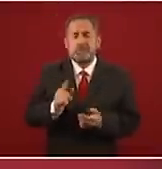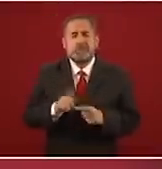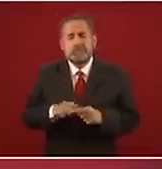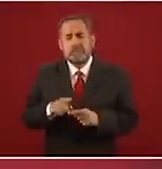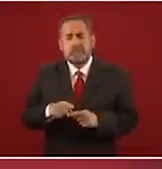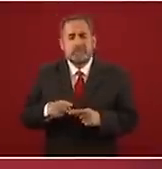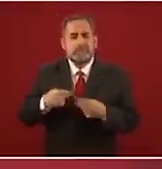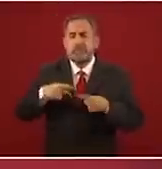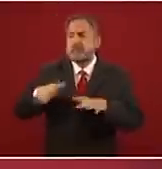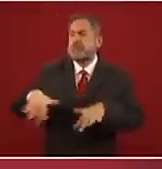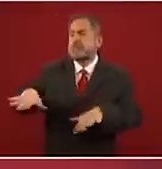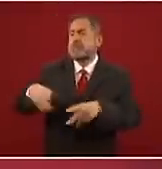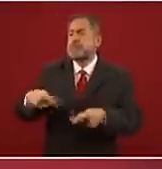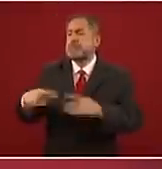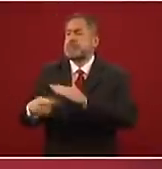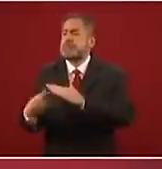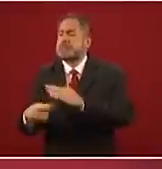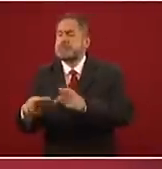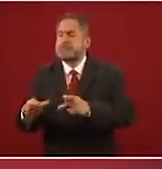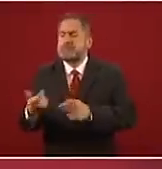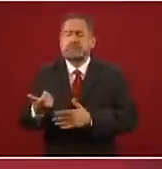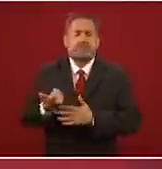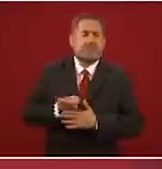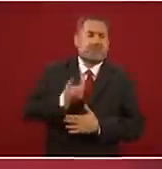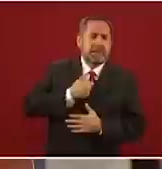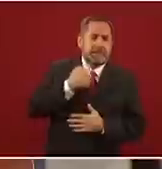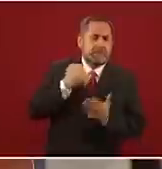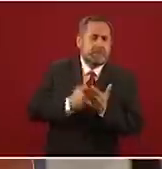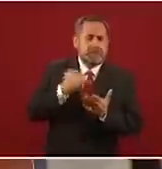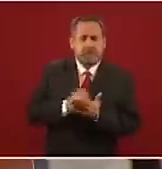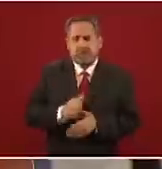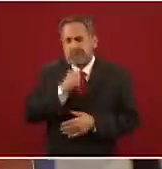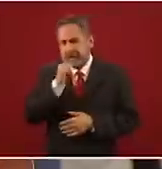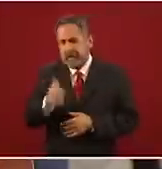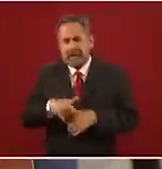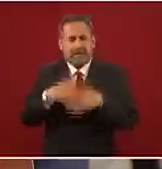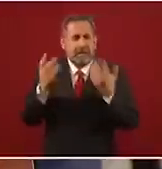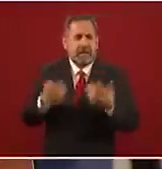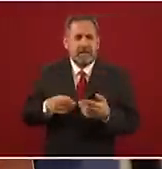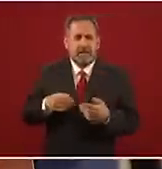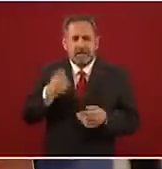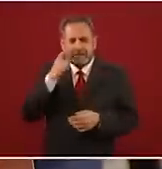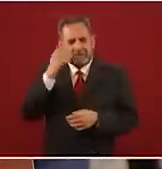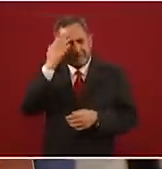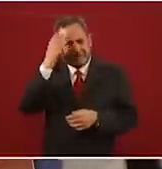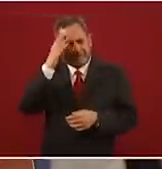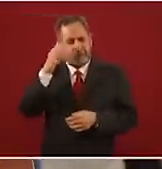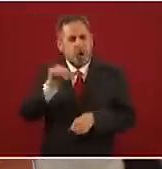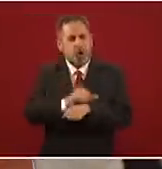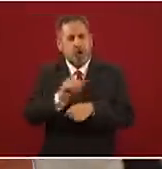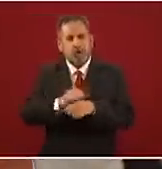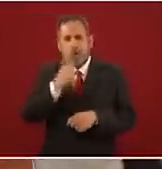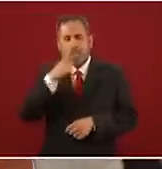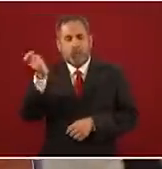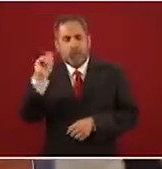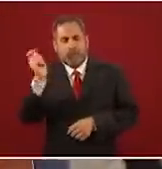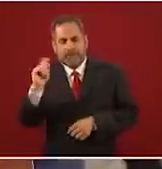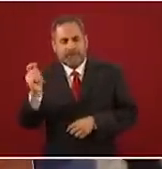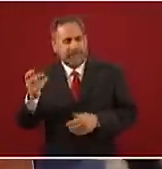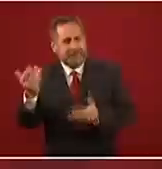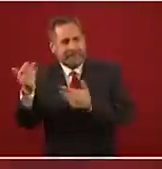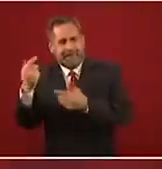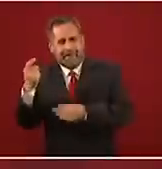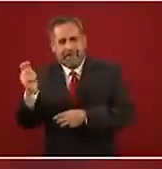es la economía informal. No pagan impuestos los viene. Hay que cobrarles.